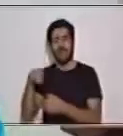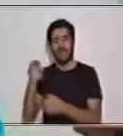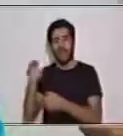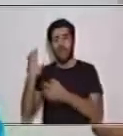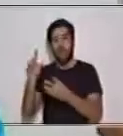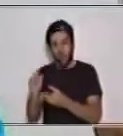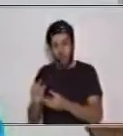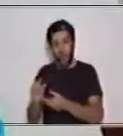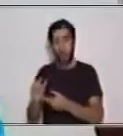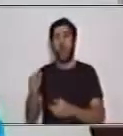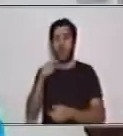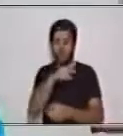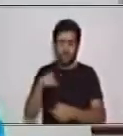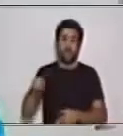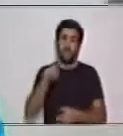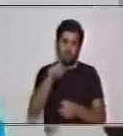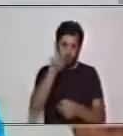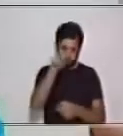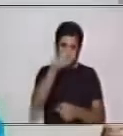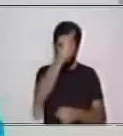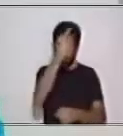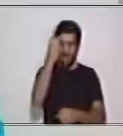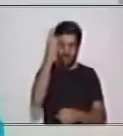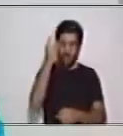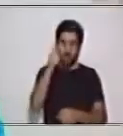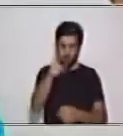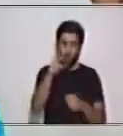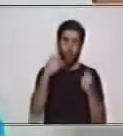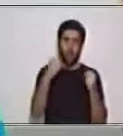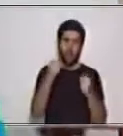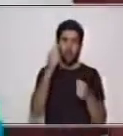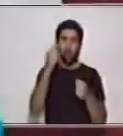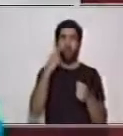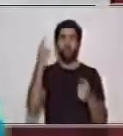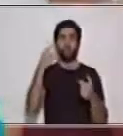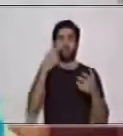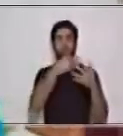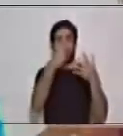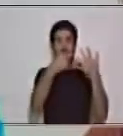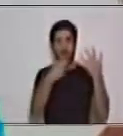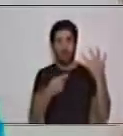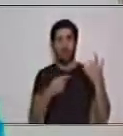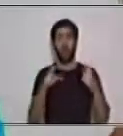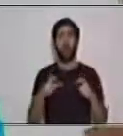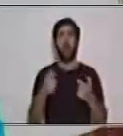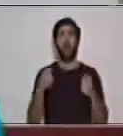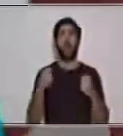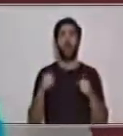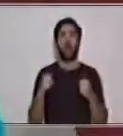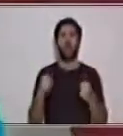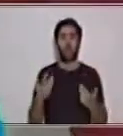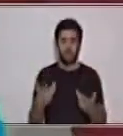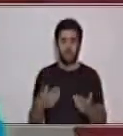puedas resolver en casa y puedas tratar la manera de tener entonces